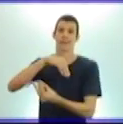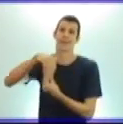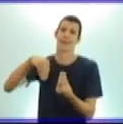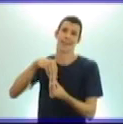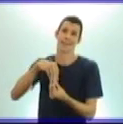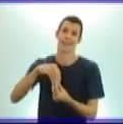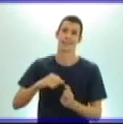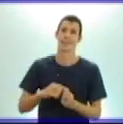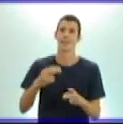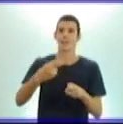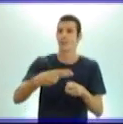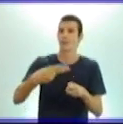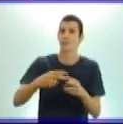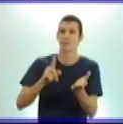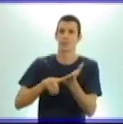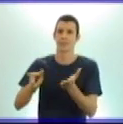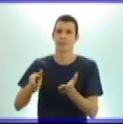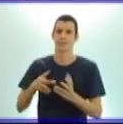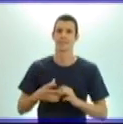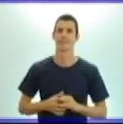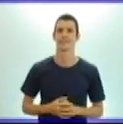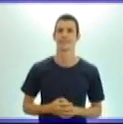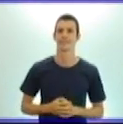en Santiago de Cuba.